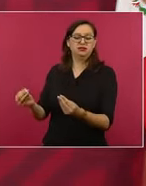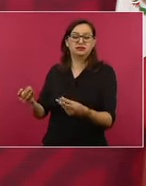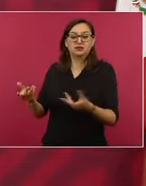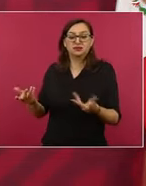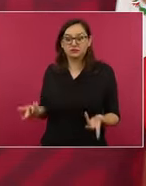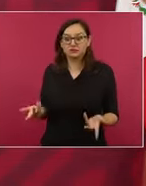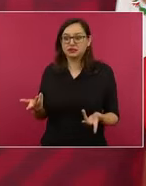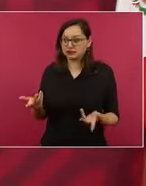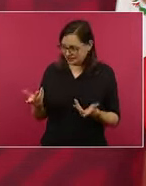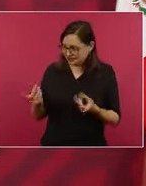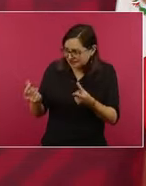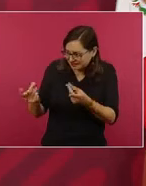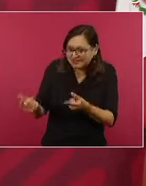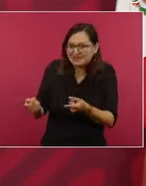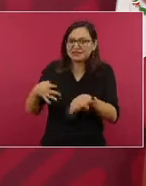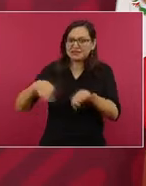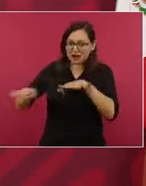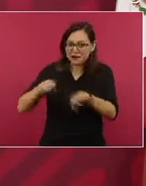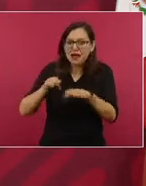Pero cuando deberían de